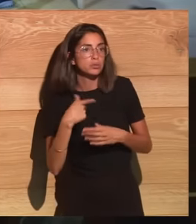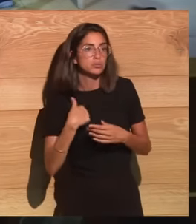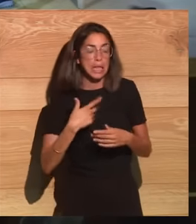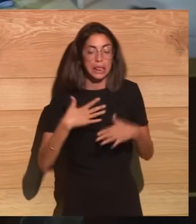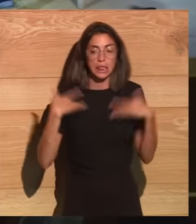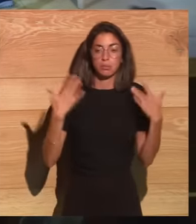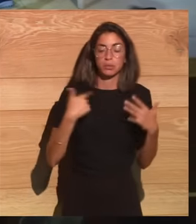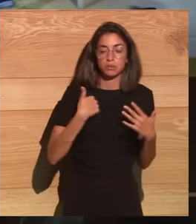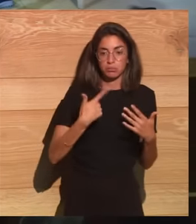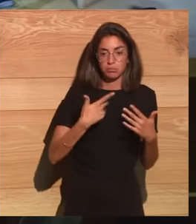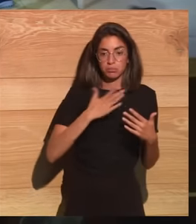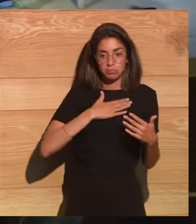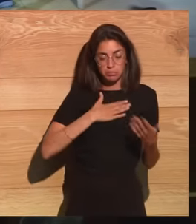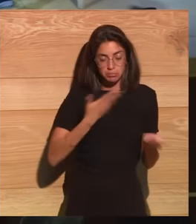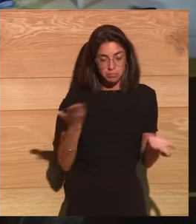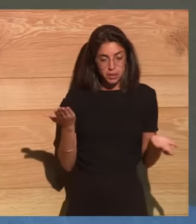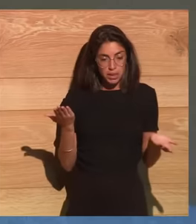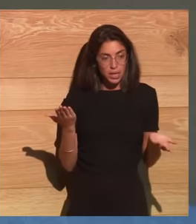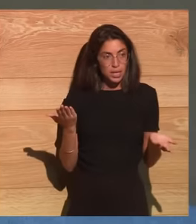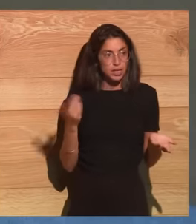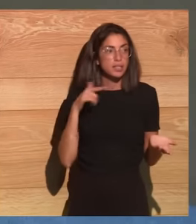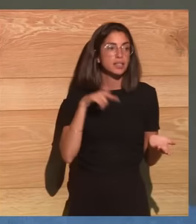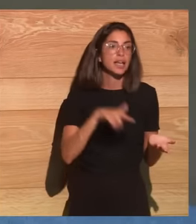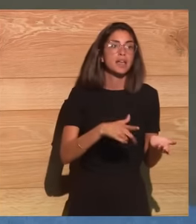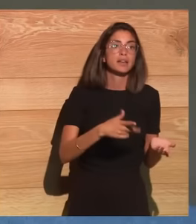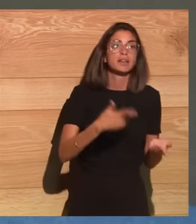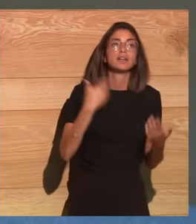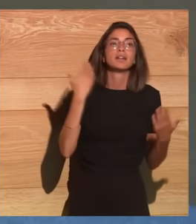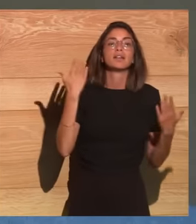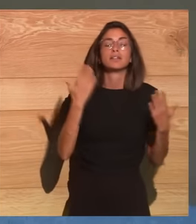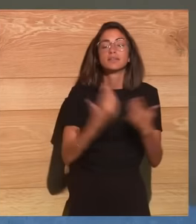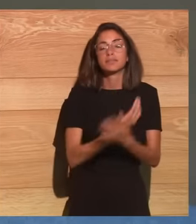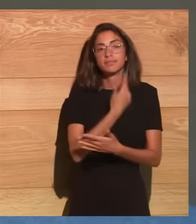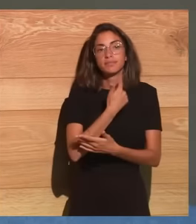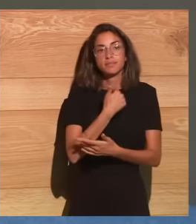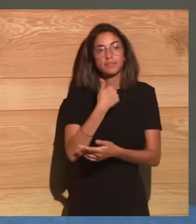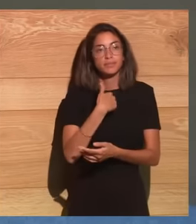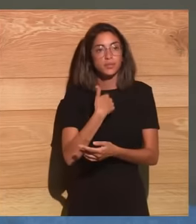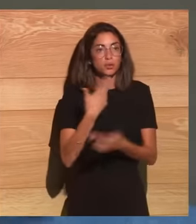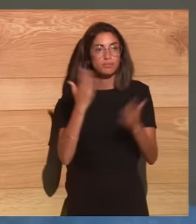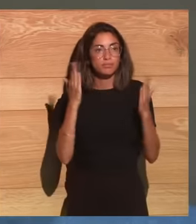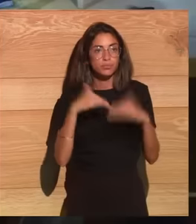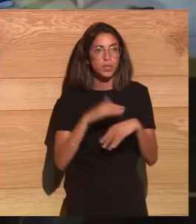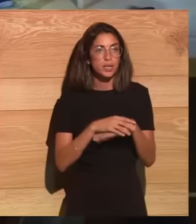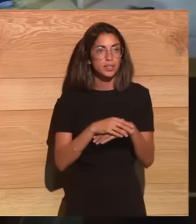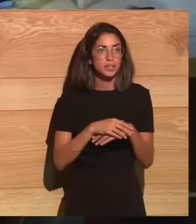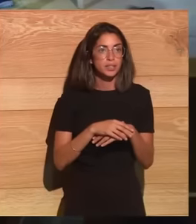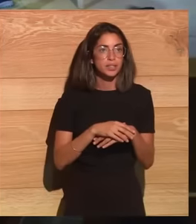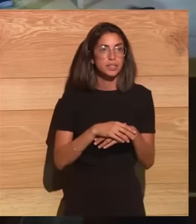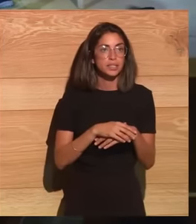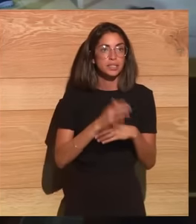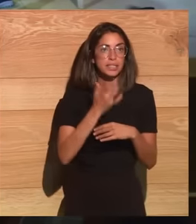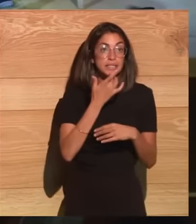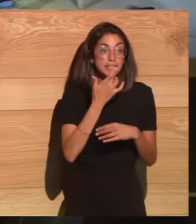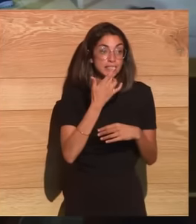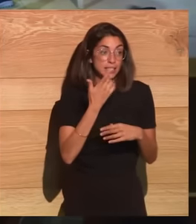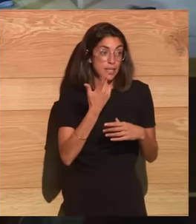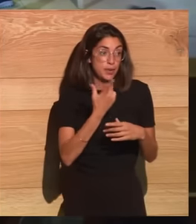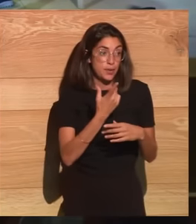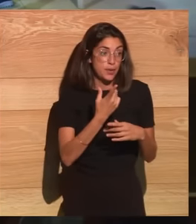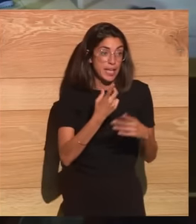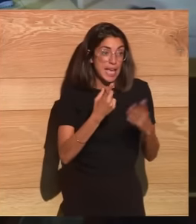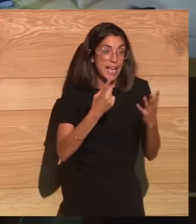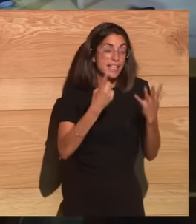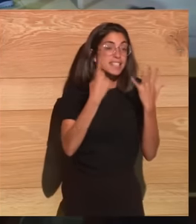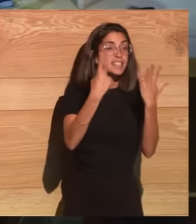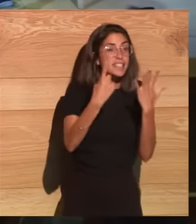dije, la mía. Al final. Y ahí caí de claro, es que yo no me he puesto. Cuando quedaban, por ejemplo, seis, ¿no sí. te dabas cuenta de que te quedaban